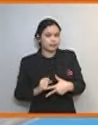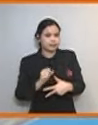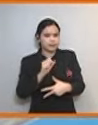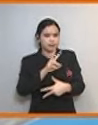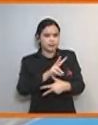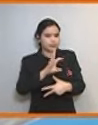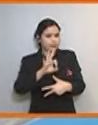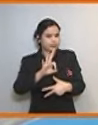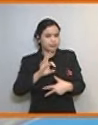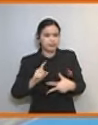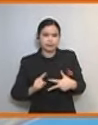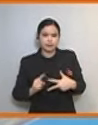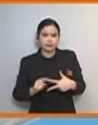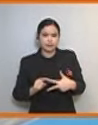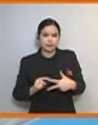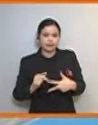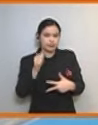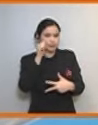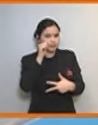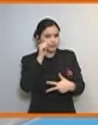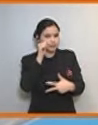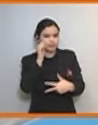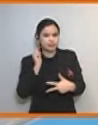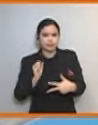29. Segundo número ganador, atentos.